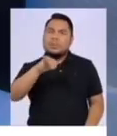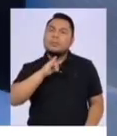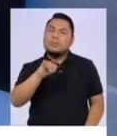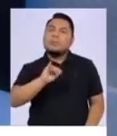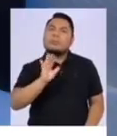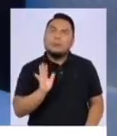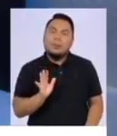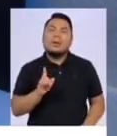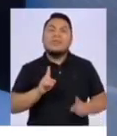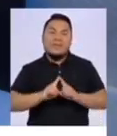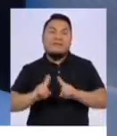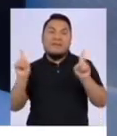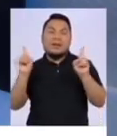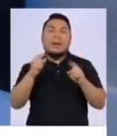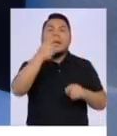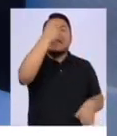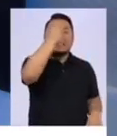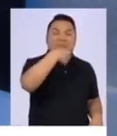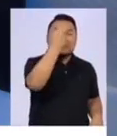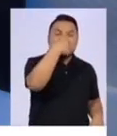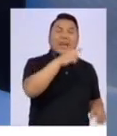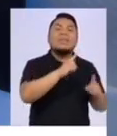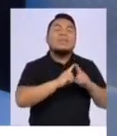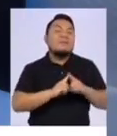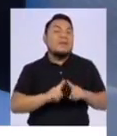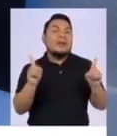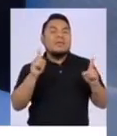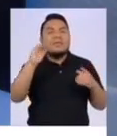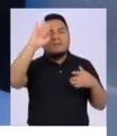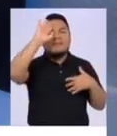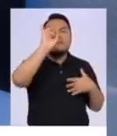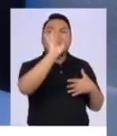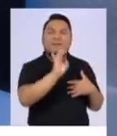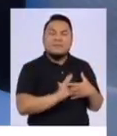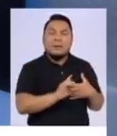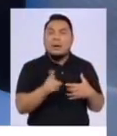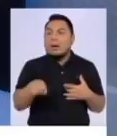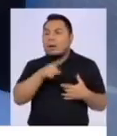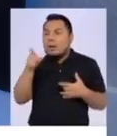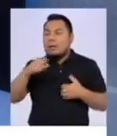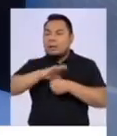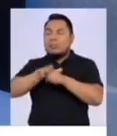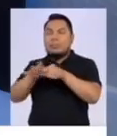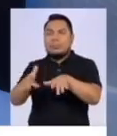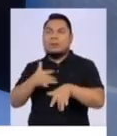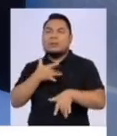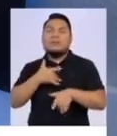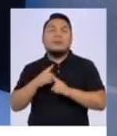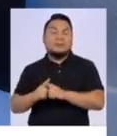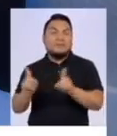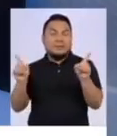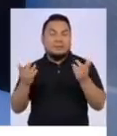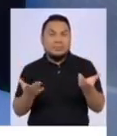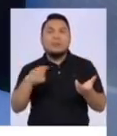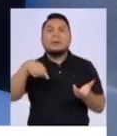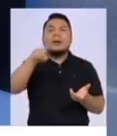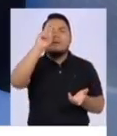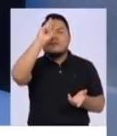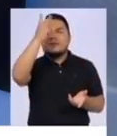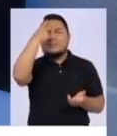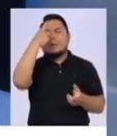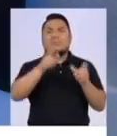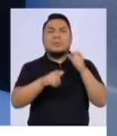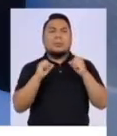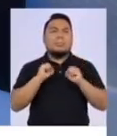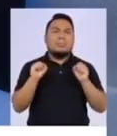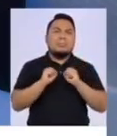y diferenciar los síntomas del COVID con otras enfermedades respiratorias o virales con las que se pueden estar confundiendo